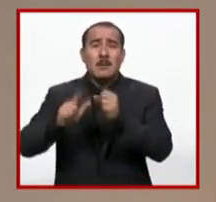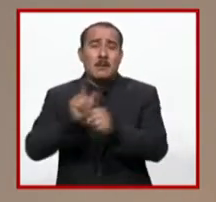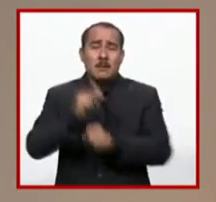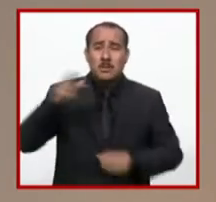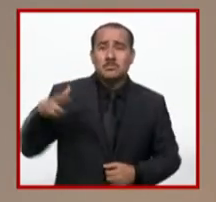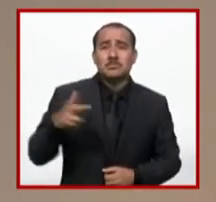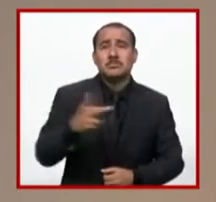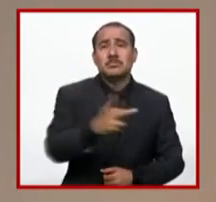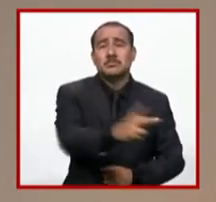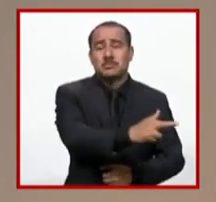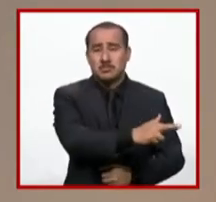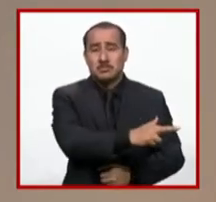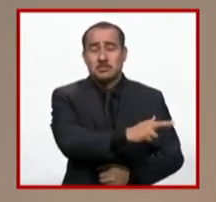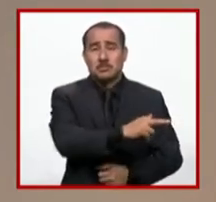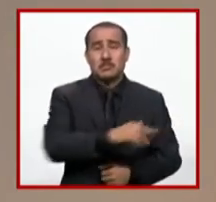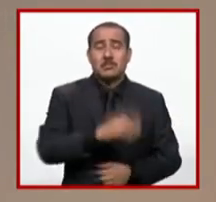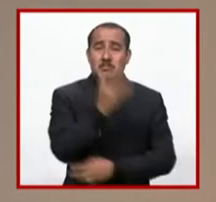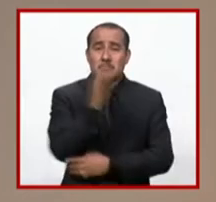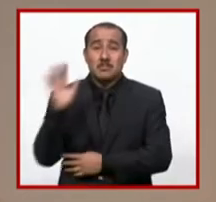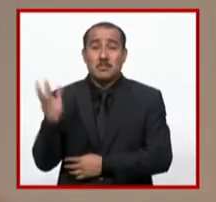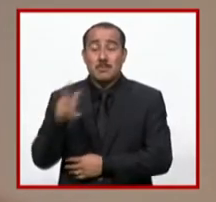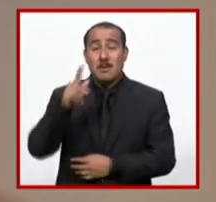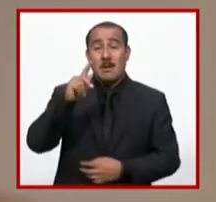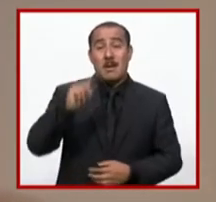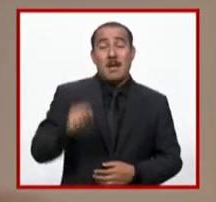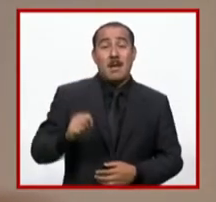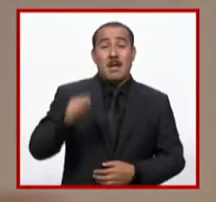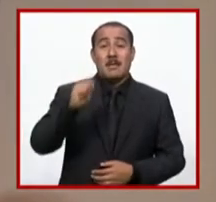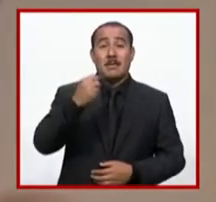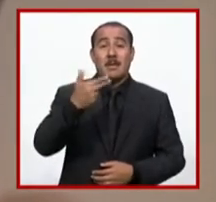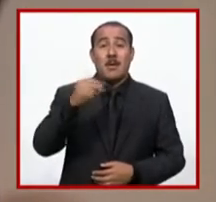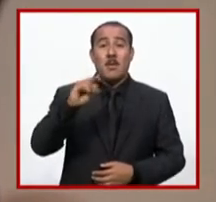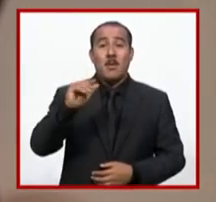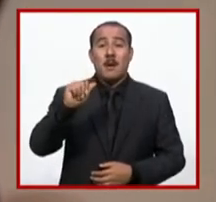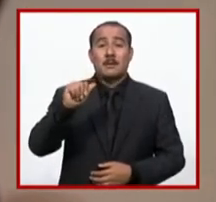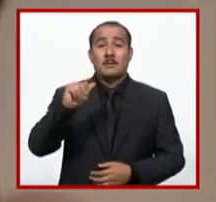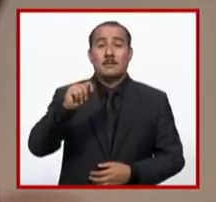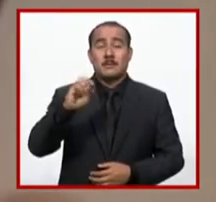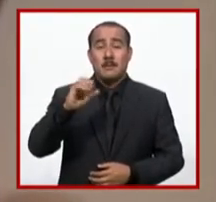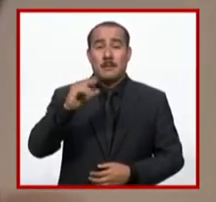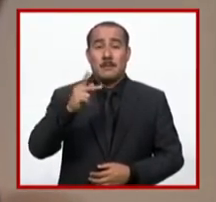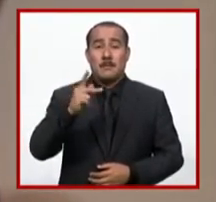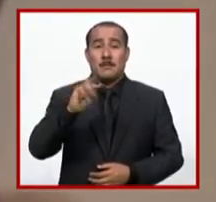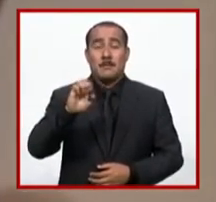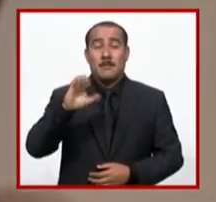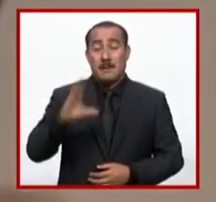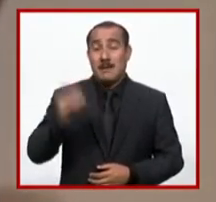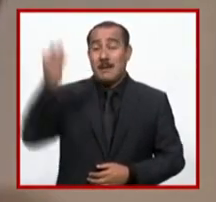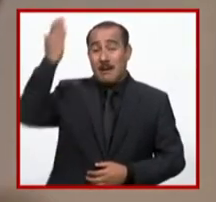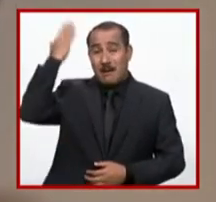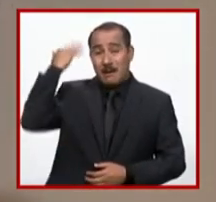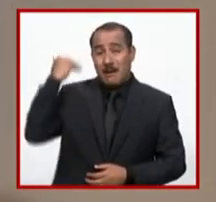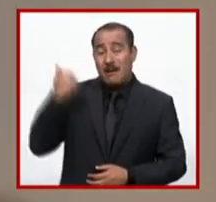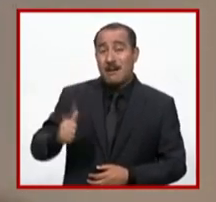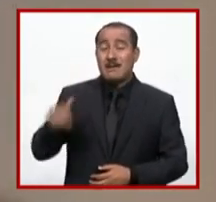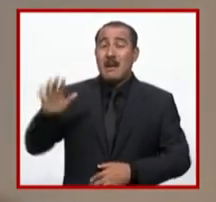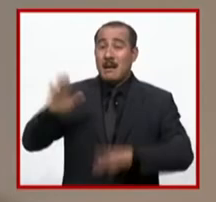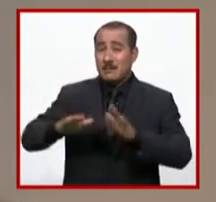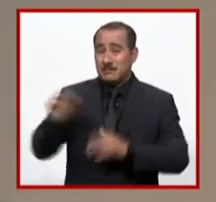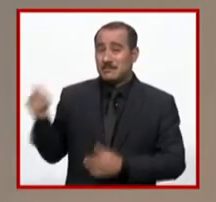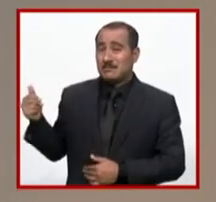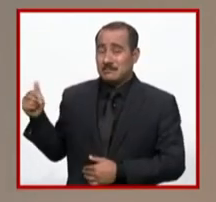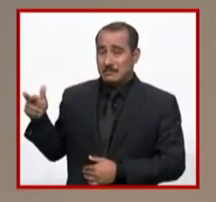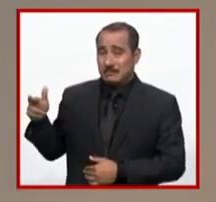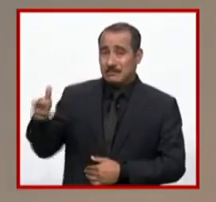ríos. Por ejemplo, el río Tehuantepec, que hace algunos años lucía